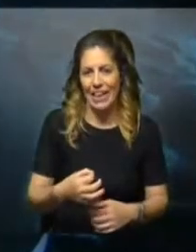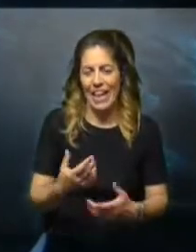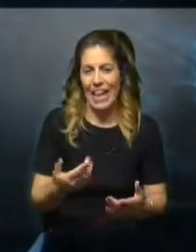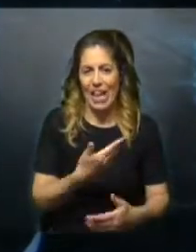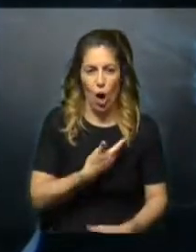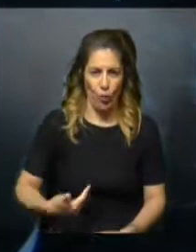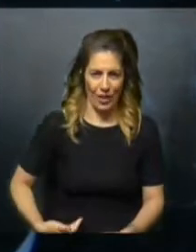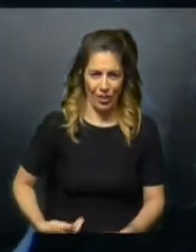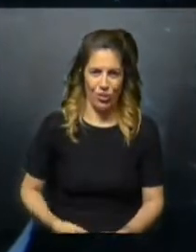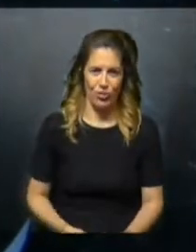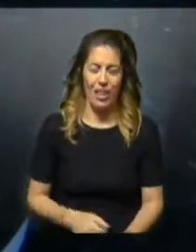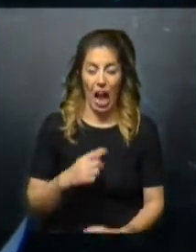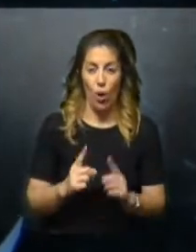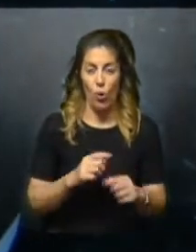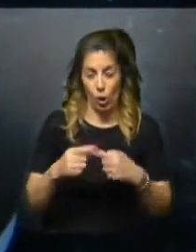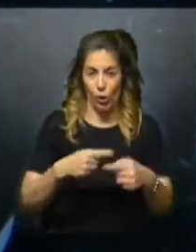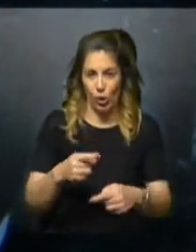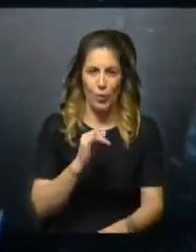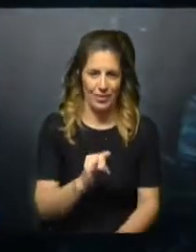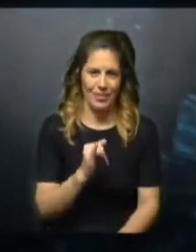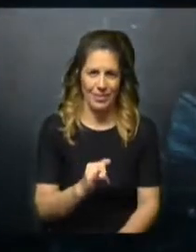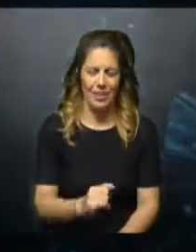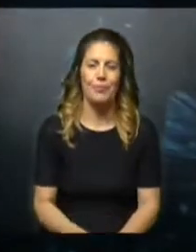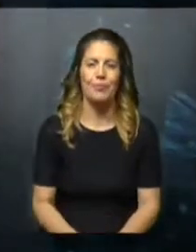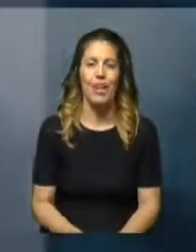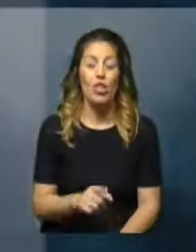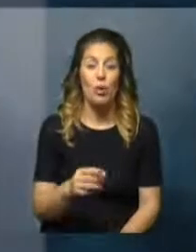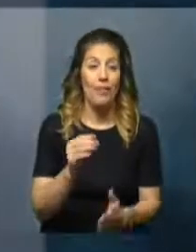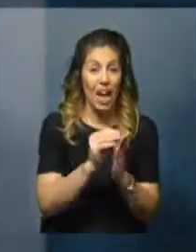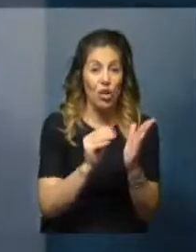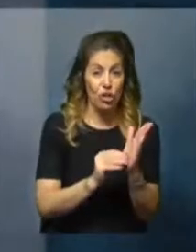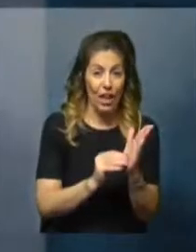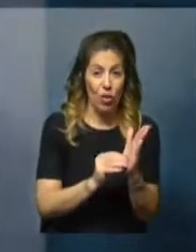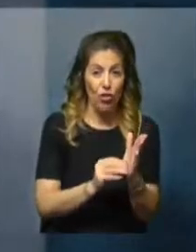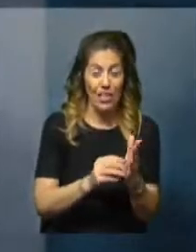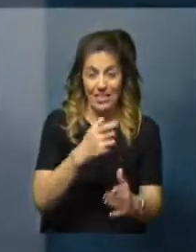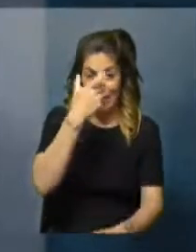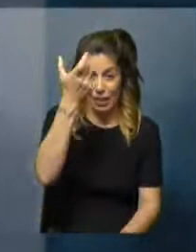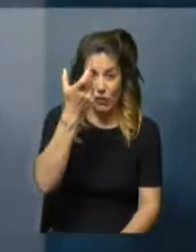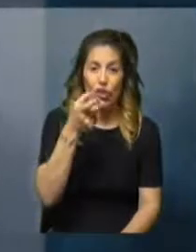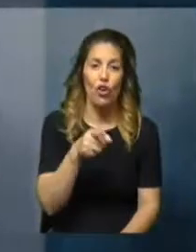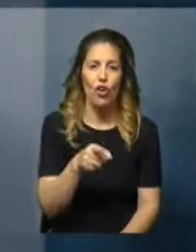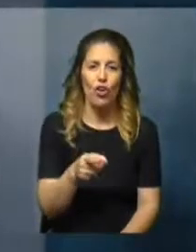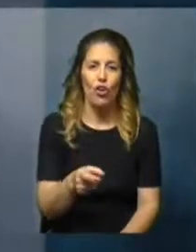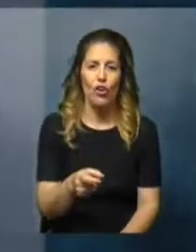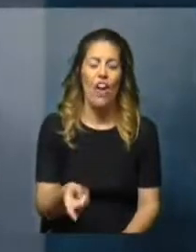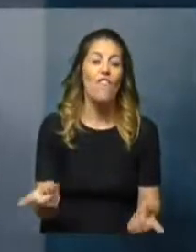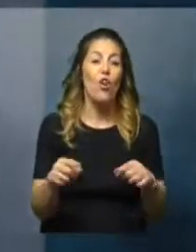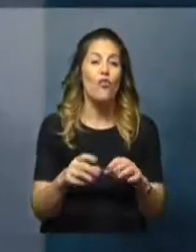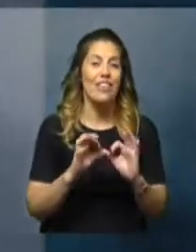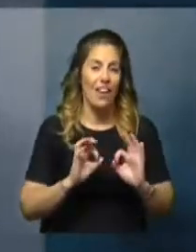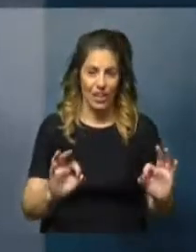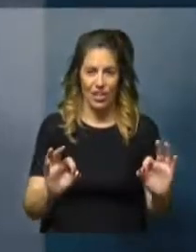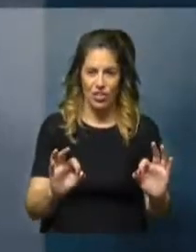y sí sabías me había anotado en científico y volví de esas vacaciones